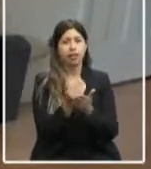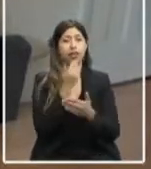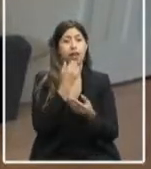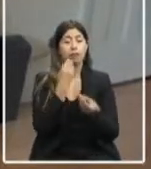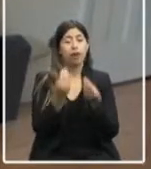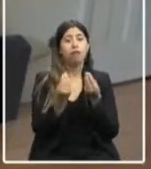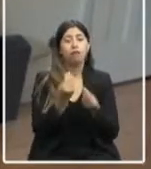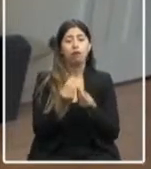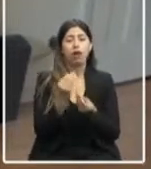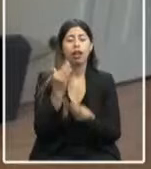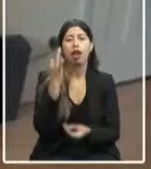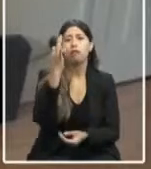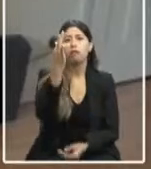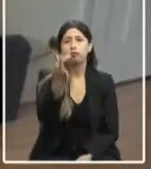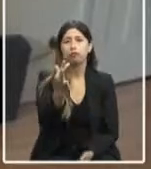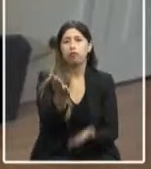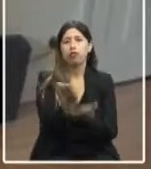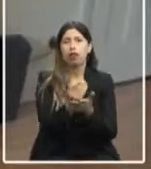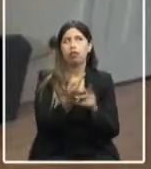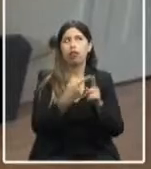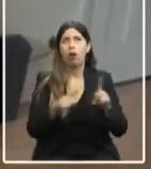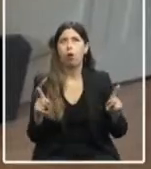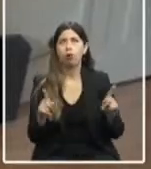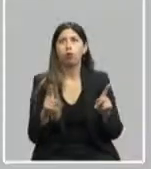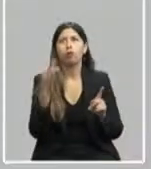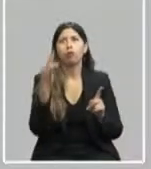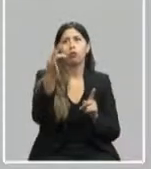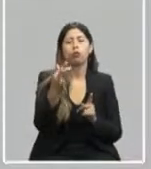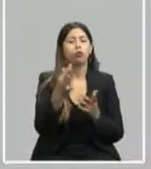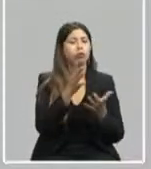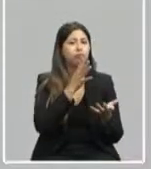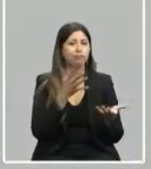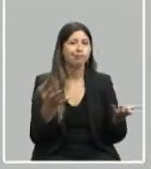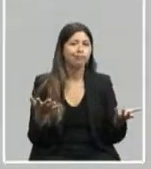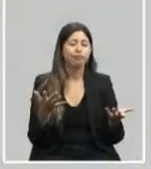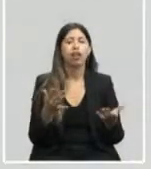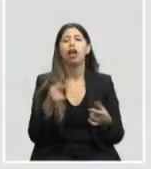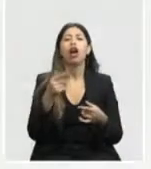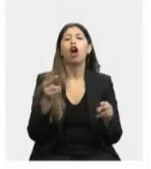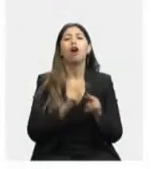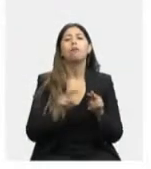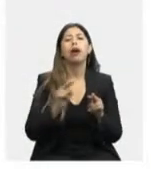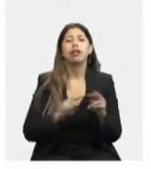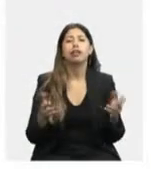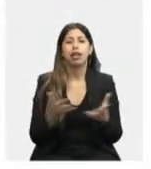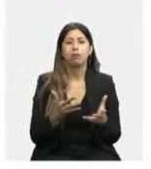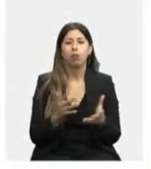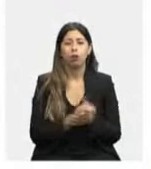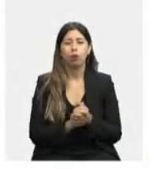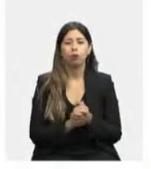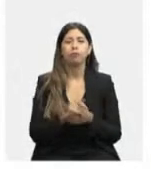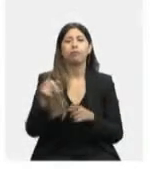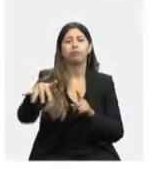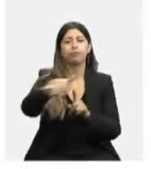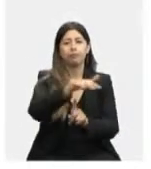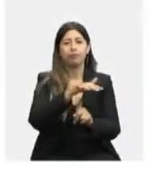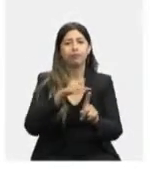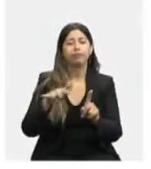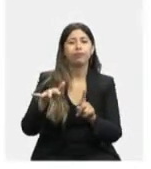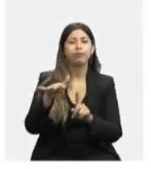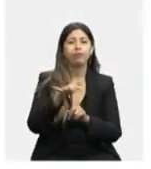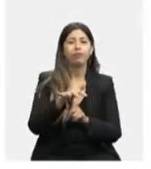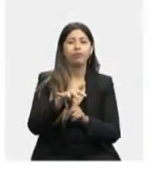estrategia si hay otro futuro que llega en vez de ese. Entonces, para eso tenemos esta situación